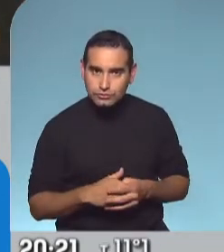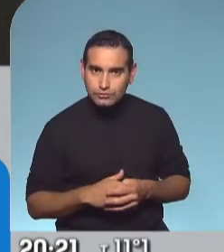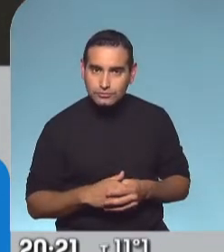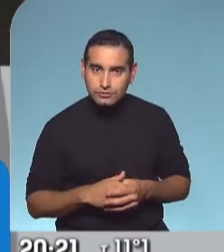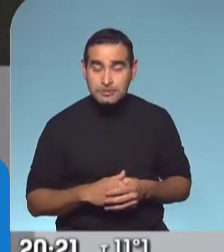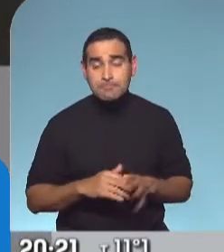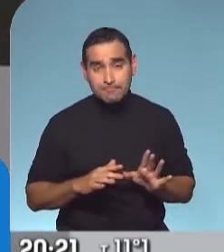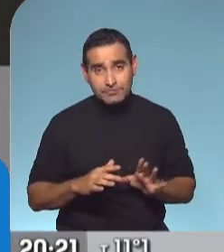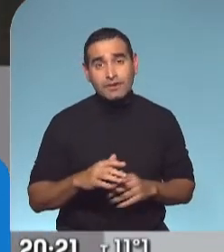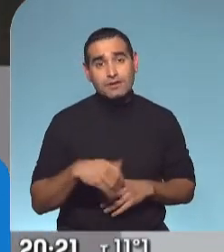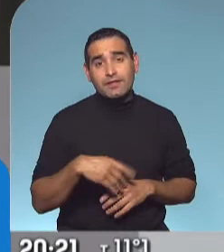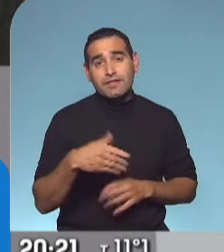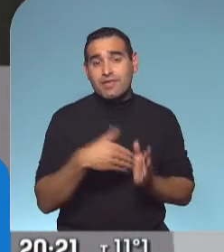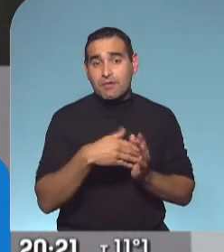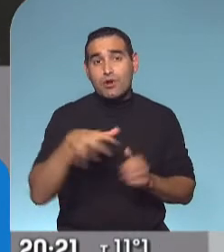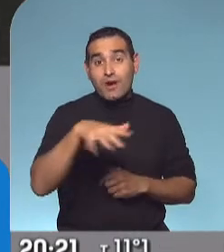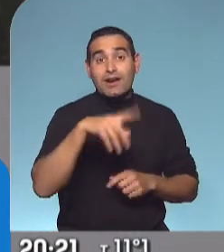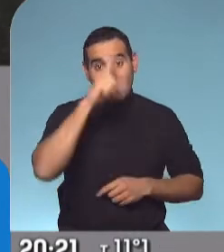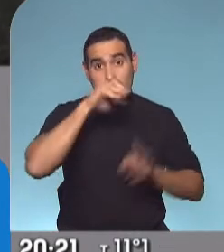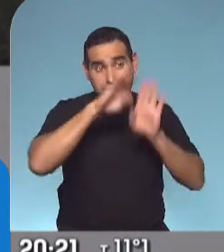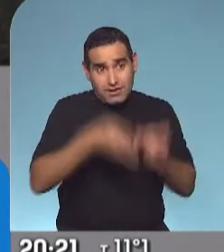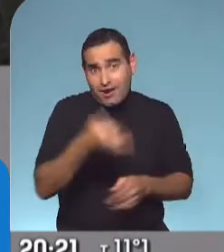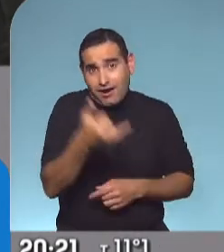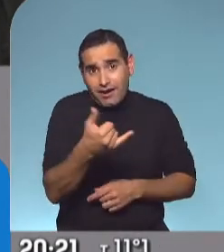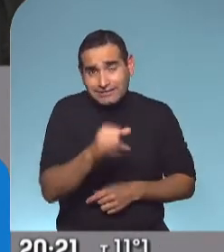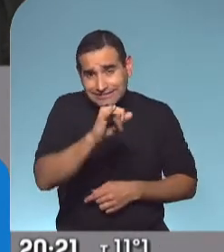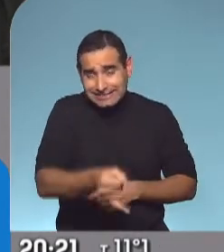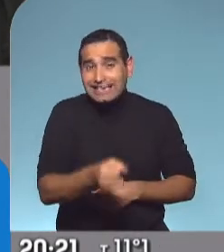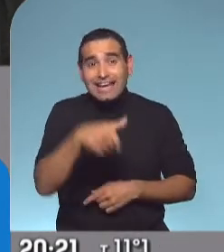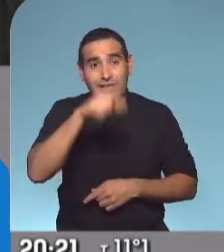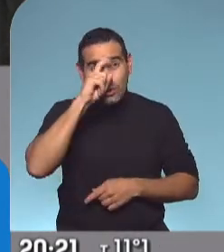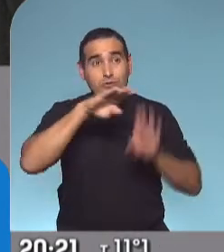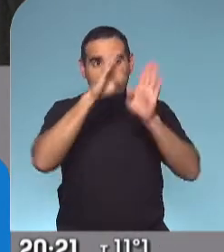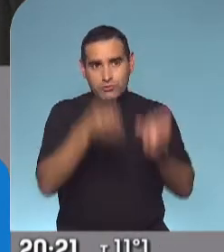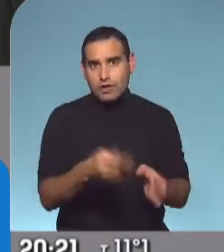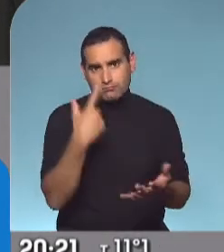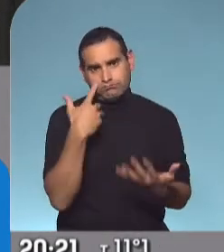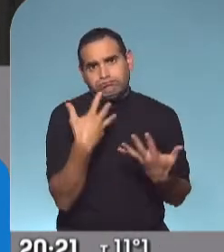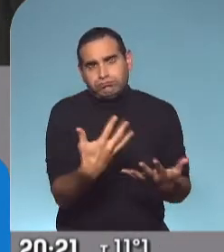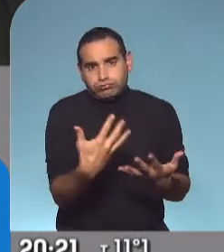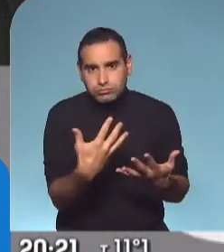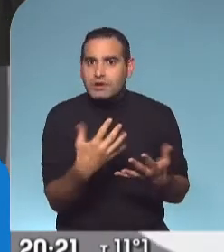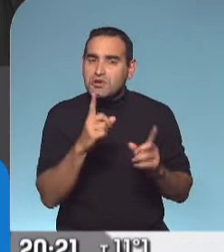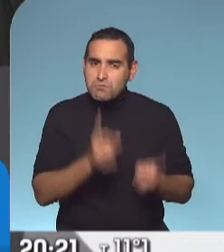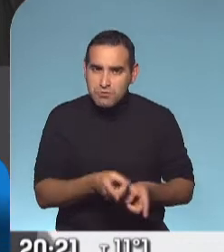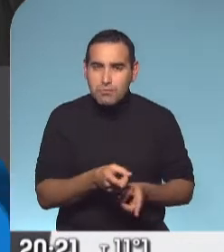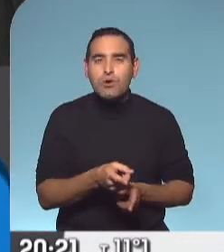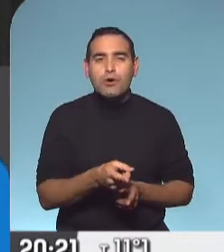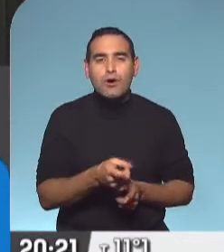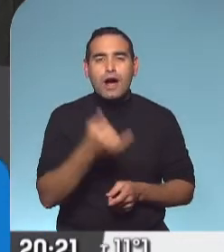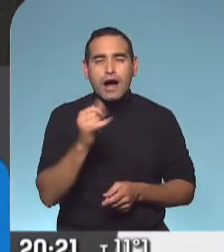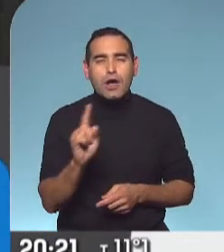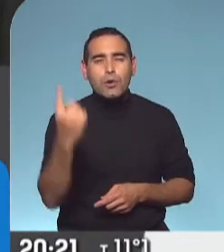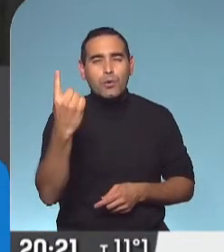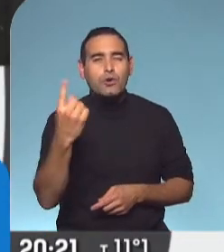Mira, en algunos ámbitos sí, en las clínicas también. Como yo te decía, esta es una clínica muy prestigiosa y también tenemos un caso